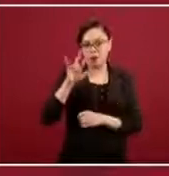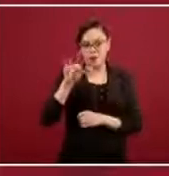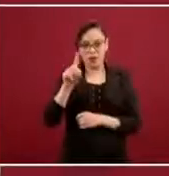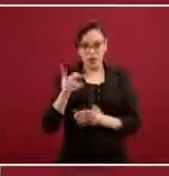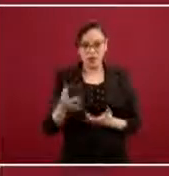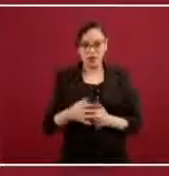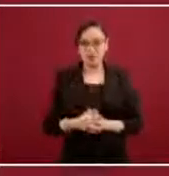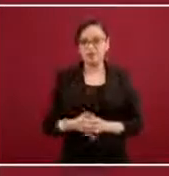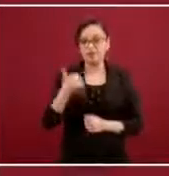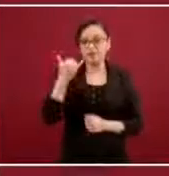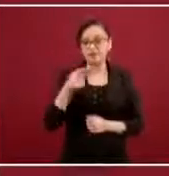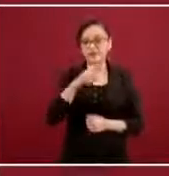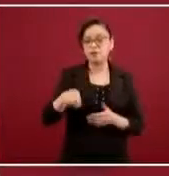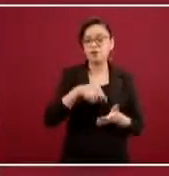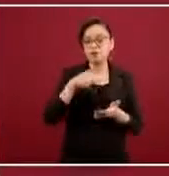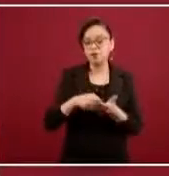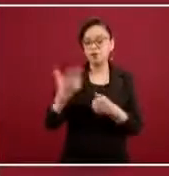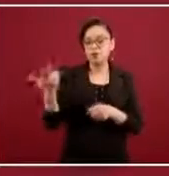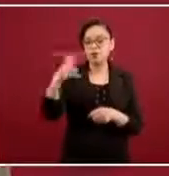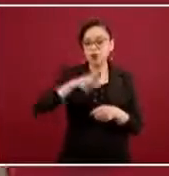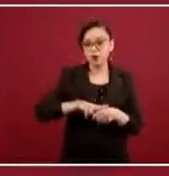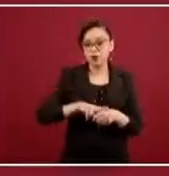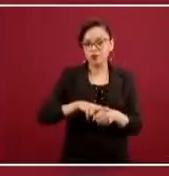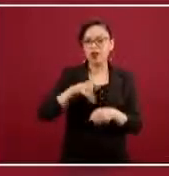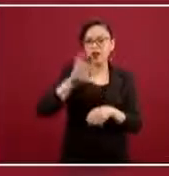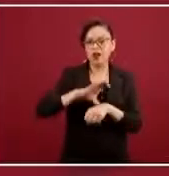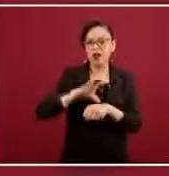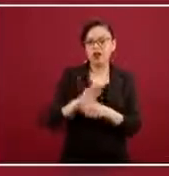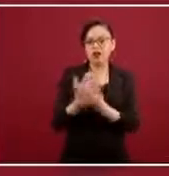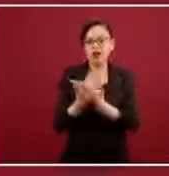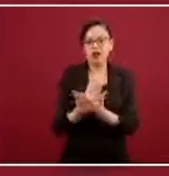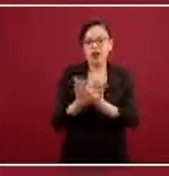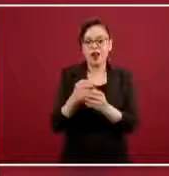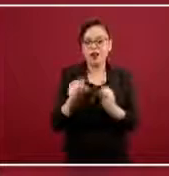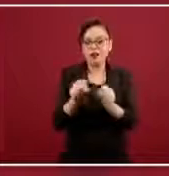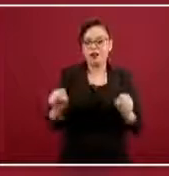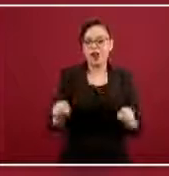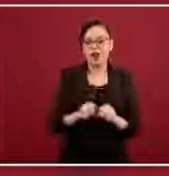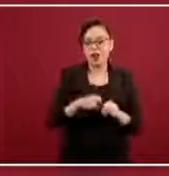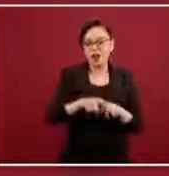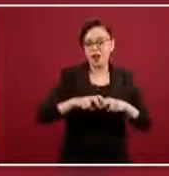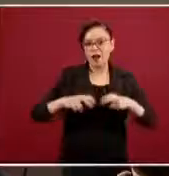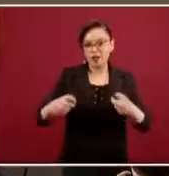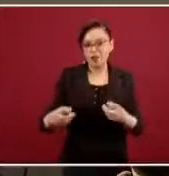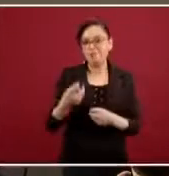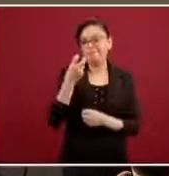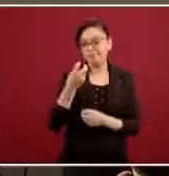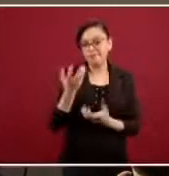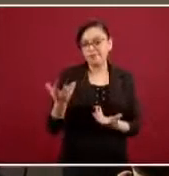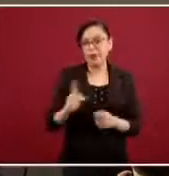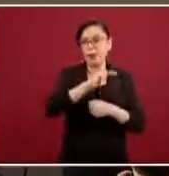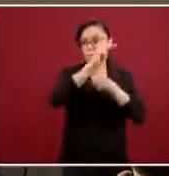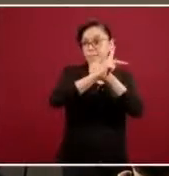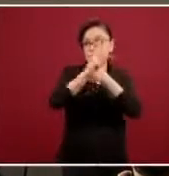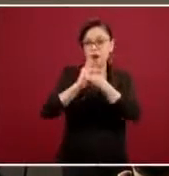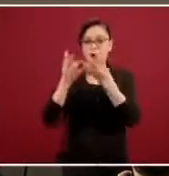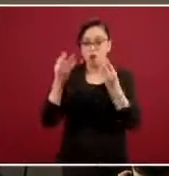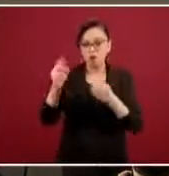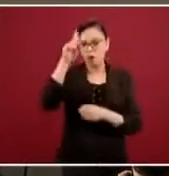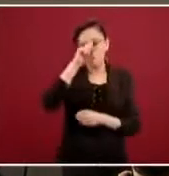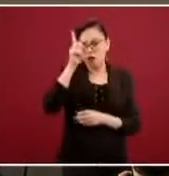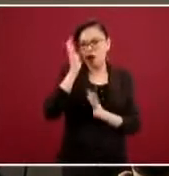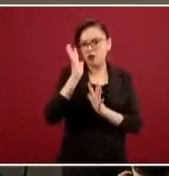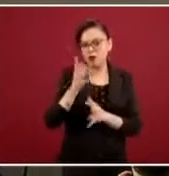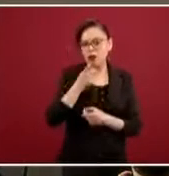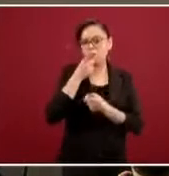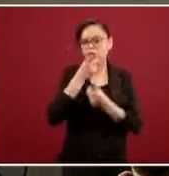las consultas y de los hospitales. Esta medida de salud pública en muchos países se ha recomendado y entonces tenemos que hacer